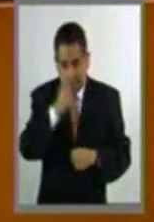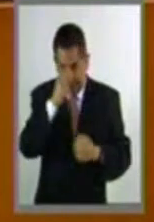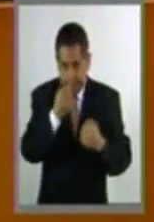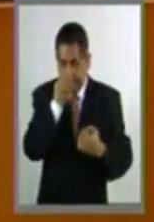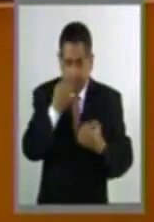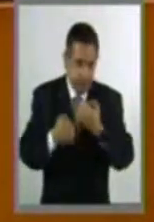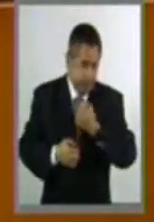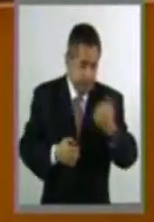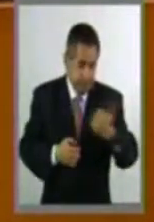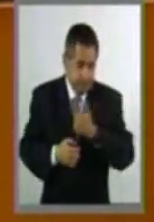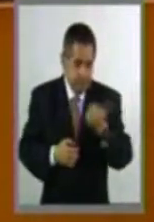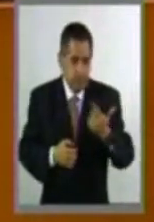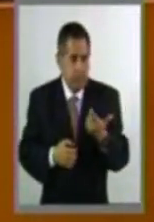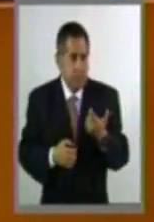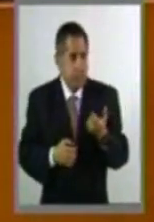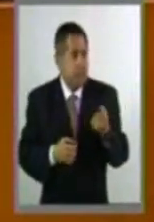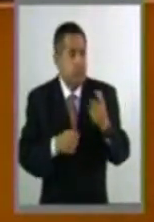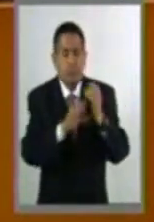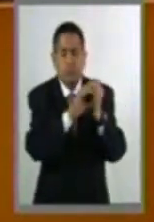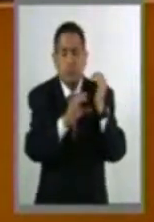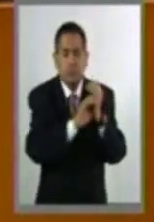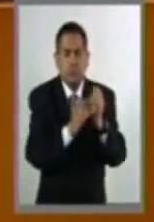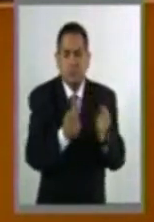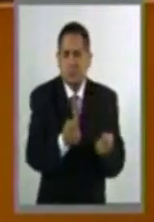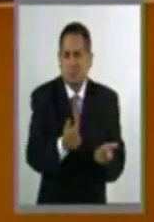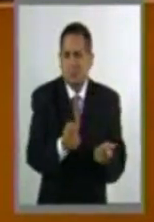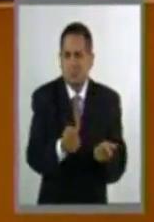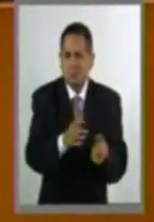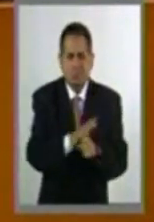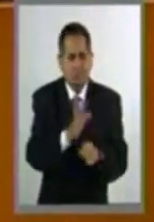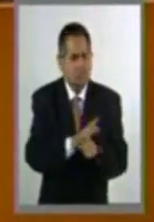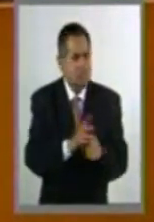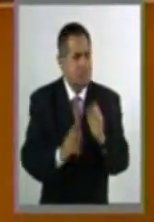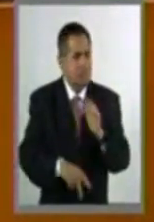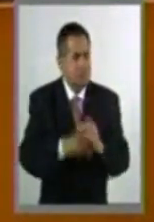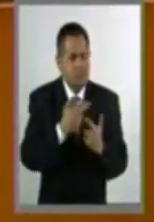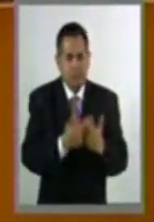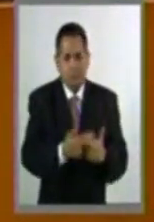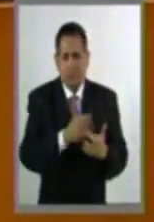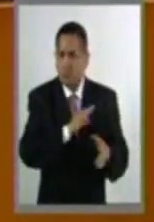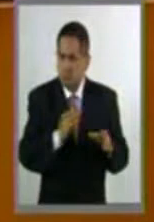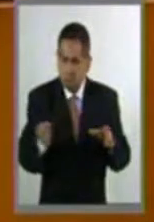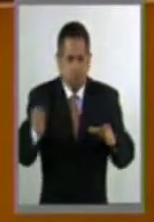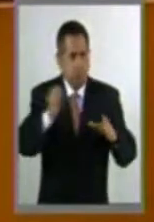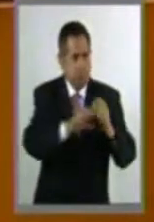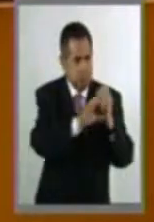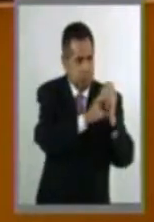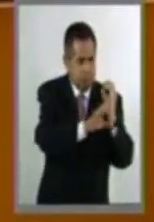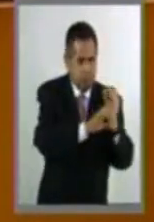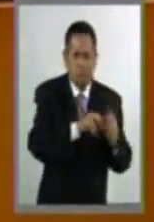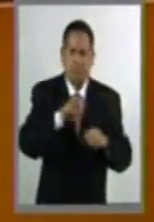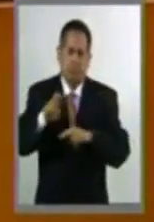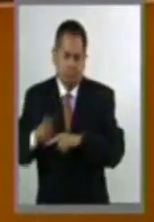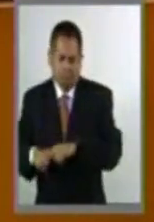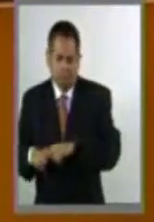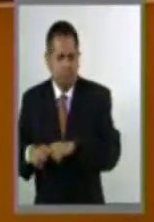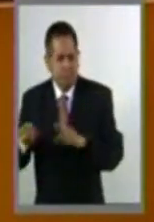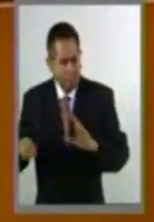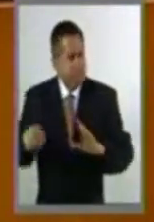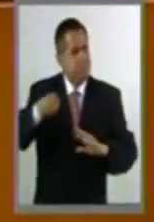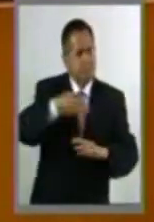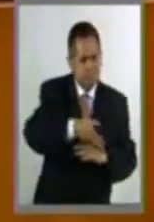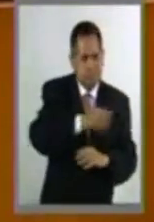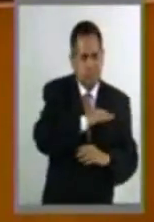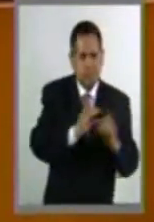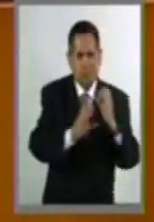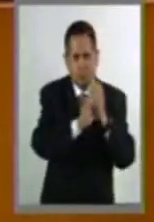escolares, contra el mínimo en el transporte escolar, que igual que las bondades del resto del transporte público, bien pueden aportar